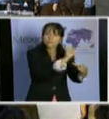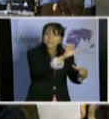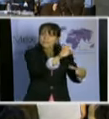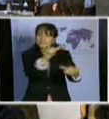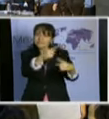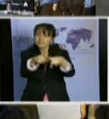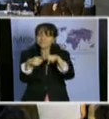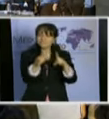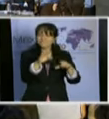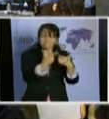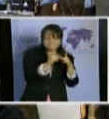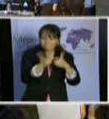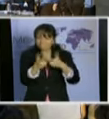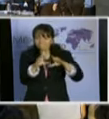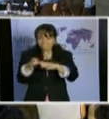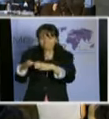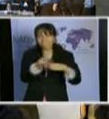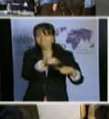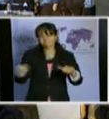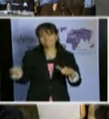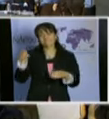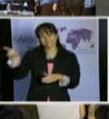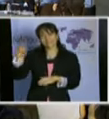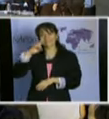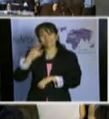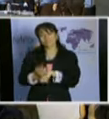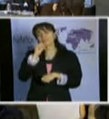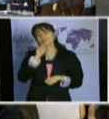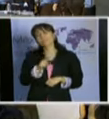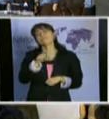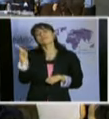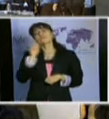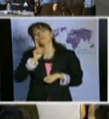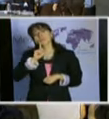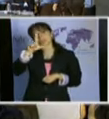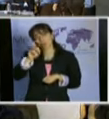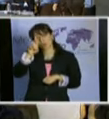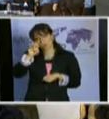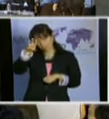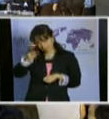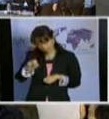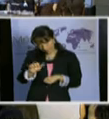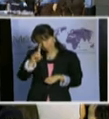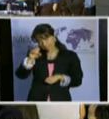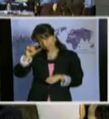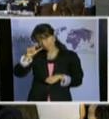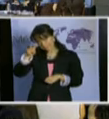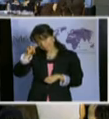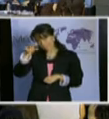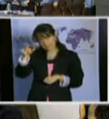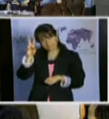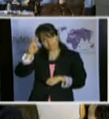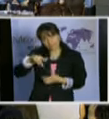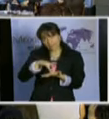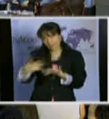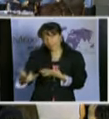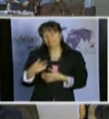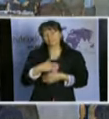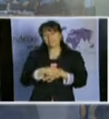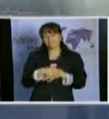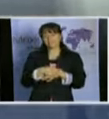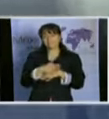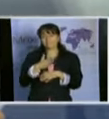Por supuesto, a Lorena de Hábitat, muchas gracias Lorena, me quedo con el tema y en el Senado, déjame